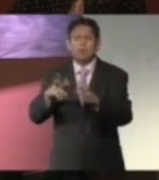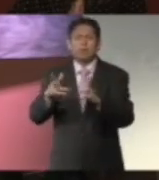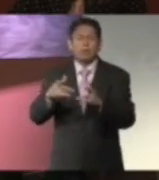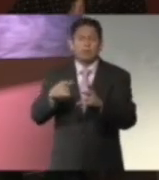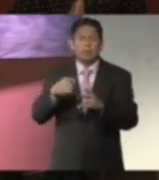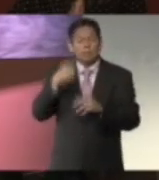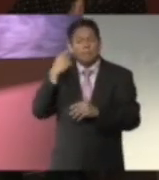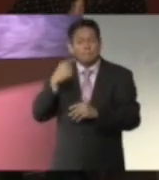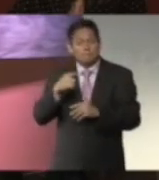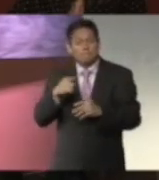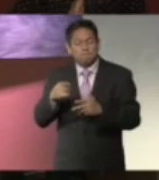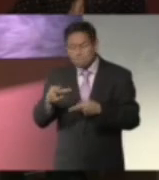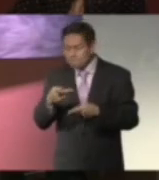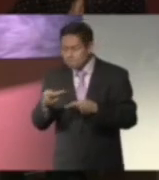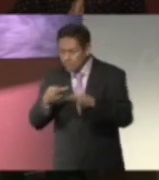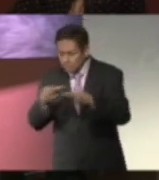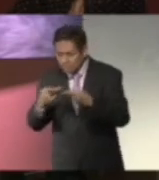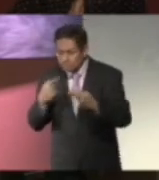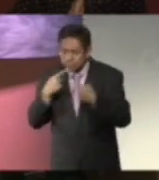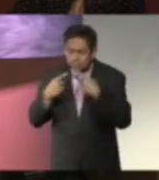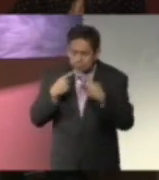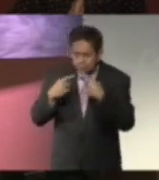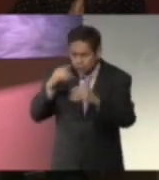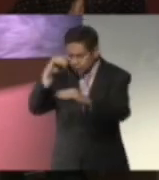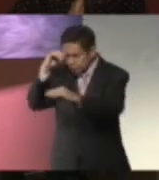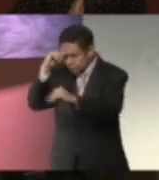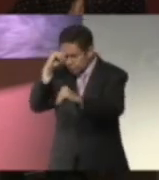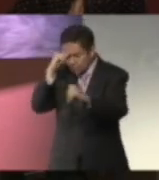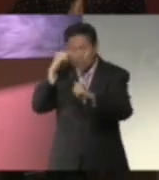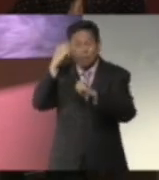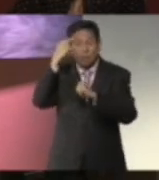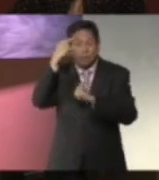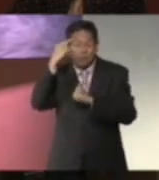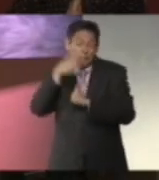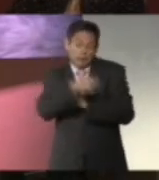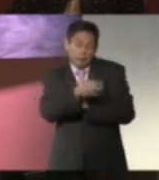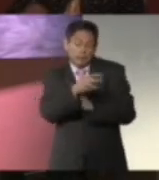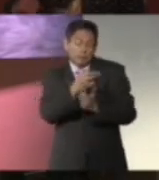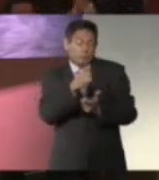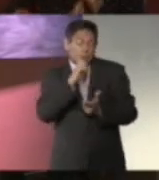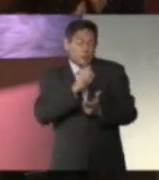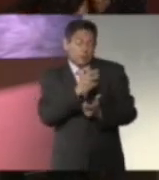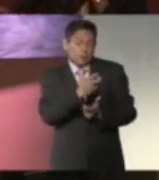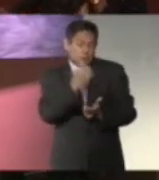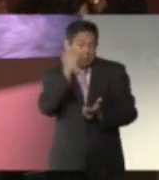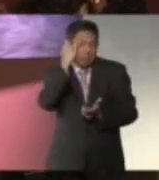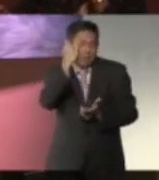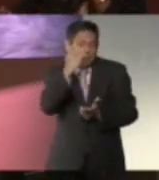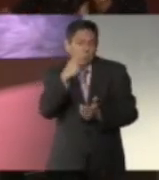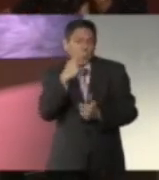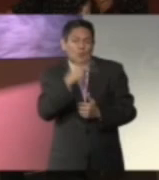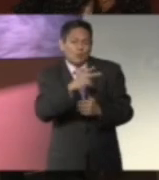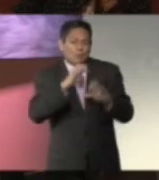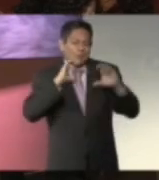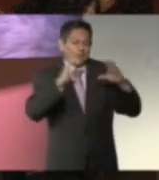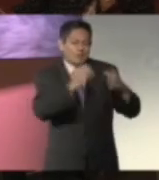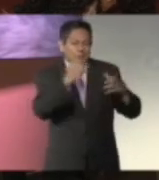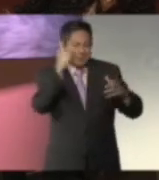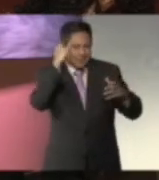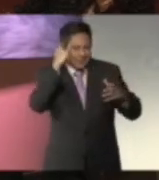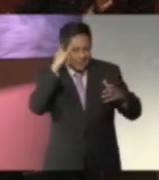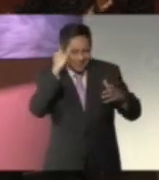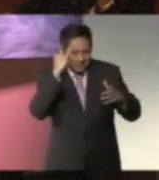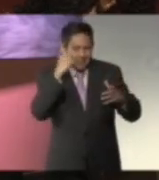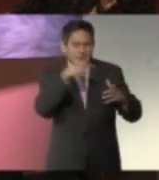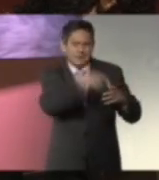desde abajo y que era como la propuesta que representaba a la comunidad indígena, por un lado,